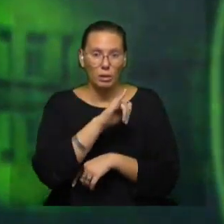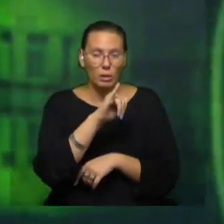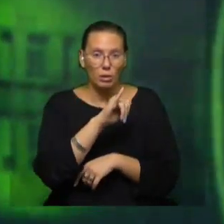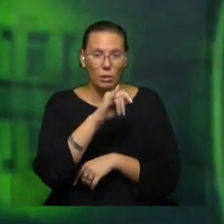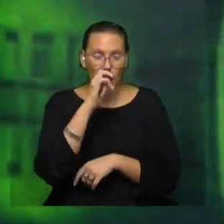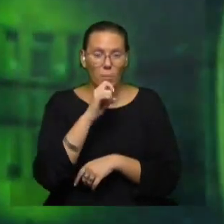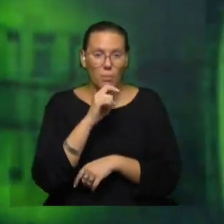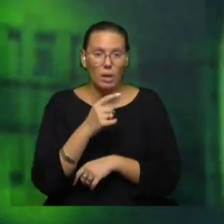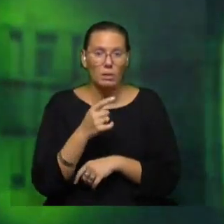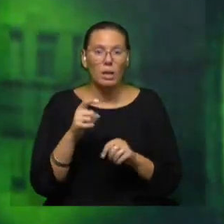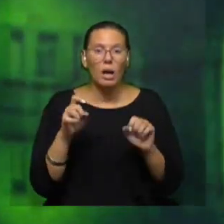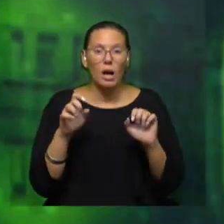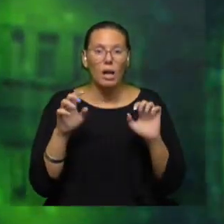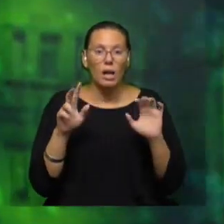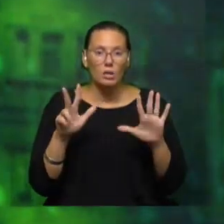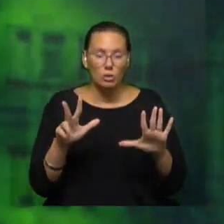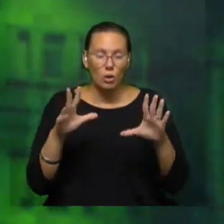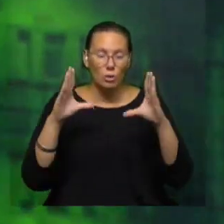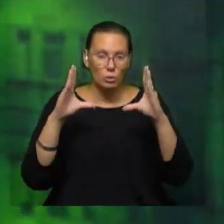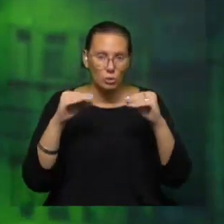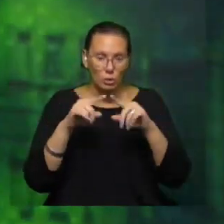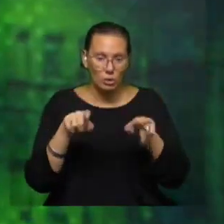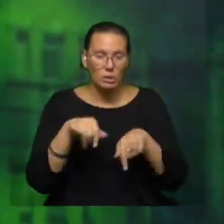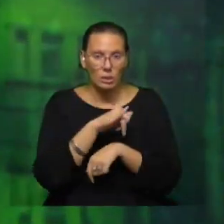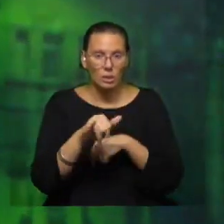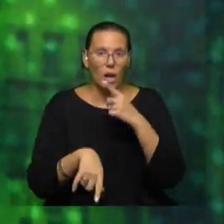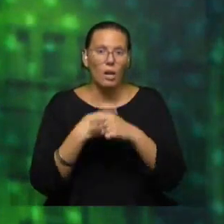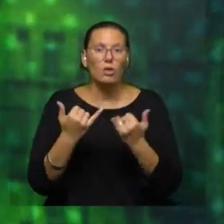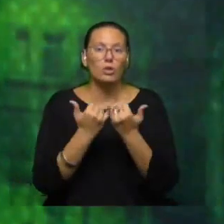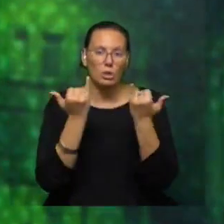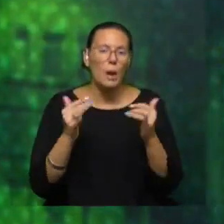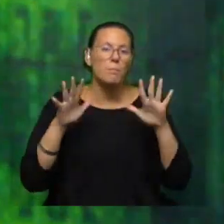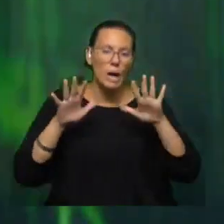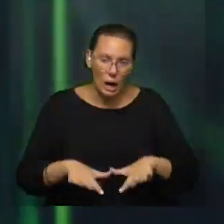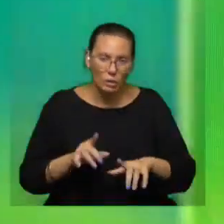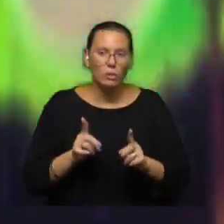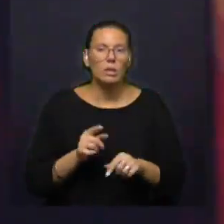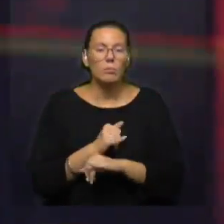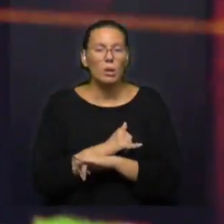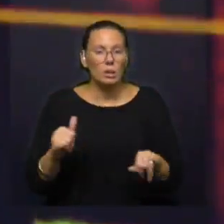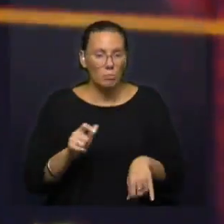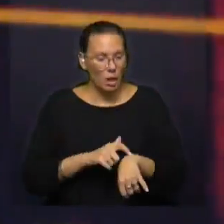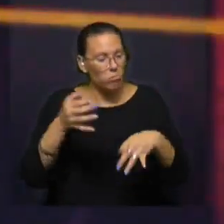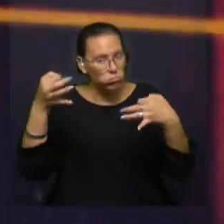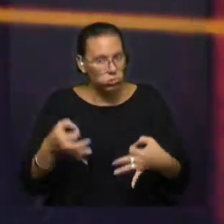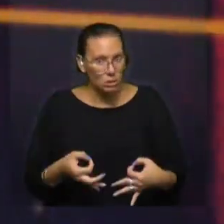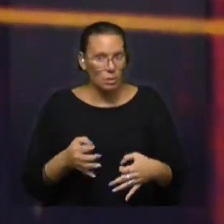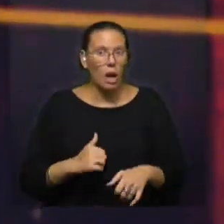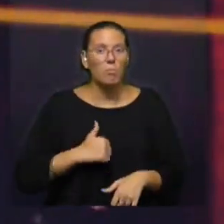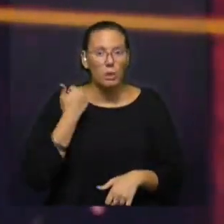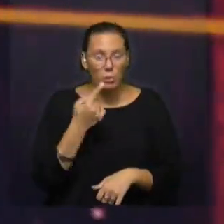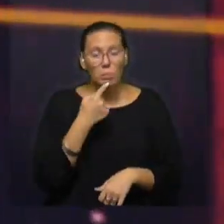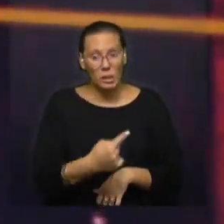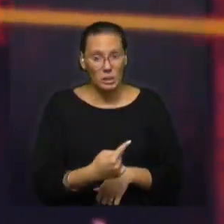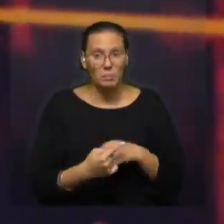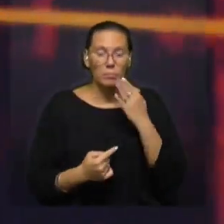20 horas en la Sala Zitarrosa. Es súper puntual, al otro día hay un paro que va a complicar, entonces tenemos que terminar en hora también. Aprovecho esta instancia para